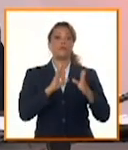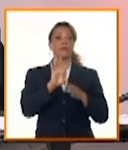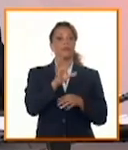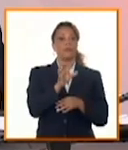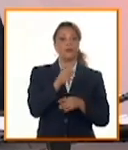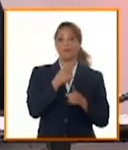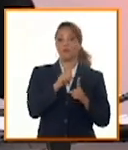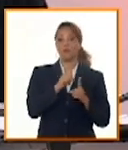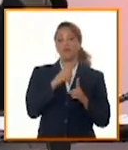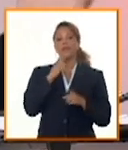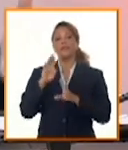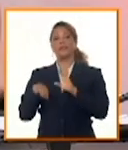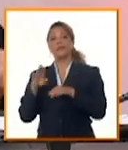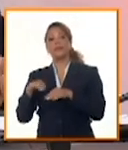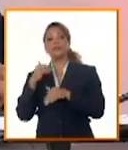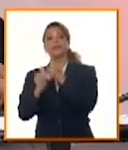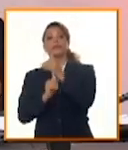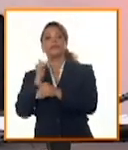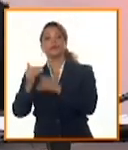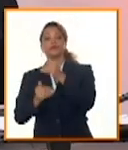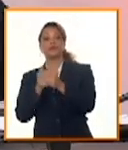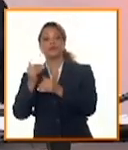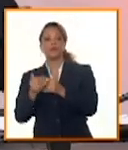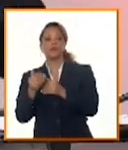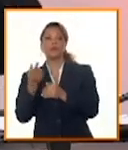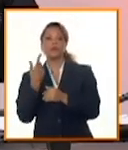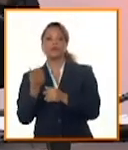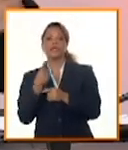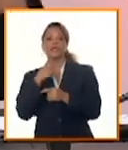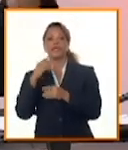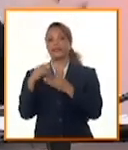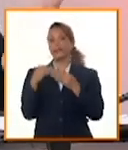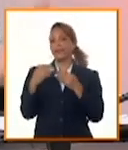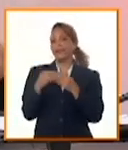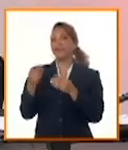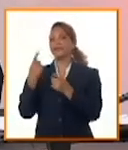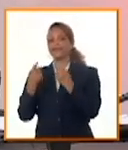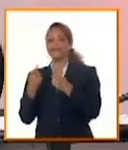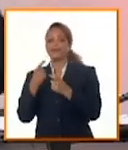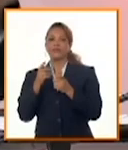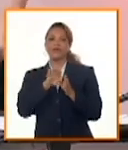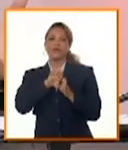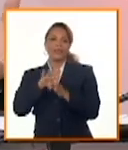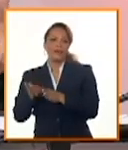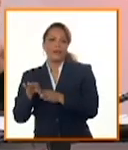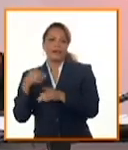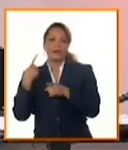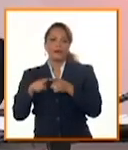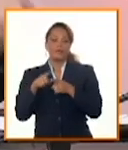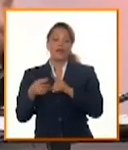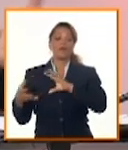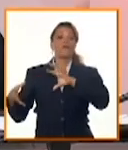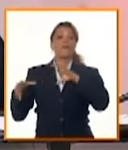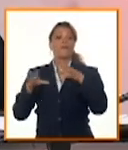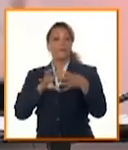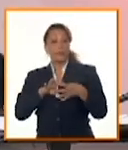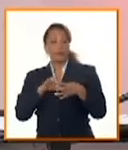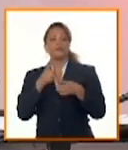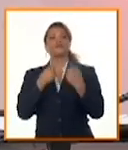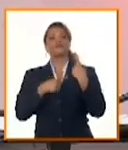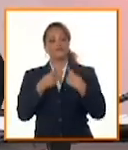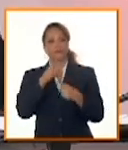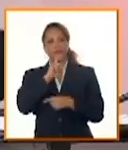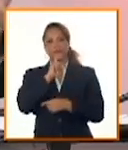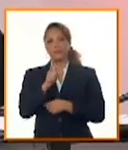bancarización sino parte de todo el proceso de estabilización macroeconómica acceso a Divisas etcétera etcétera que son asuntos que son de más complejidad que también en algún momento